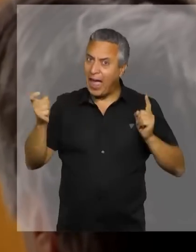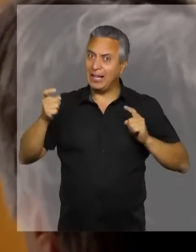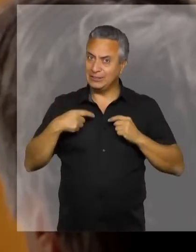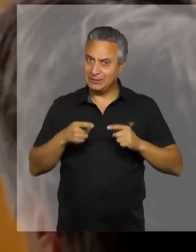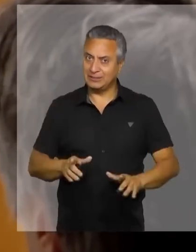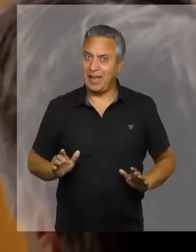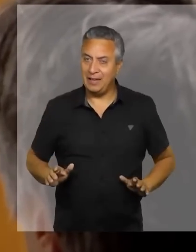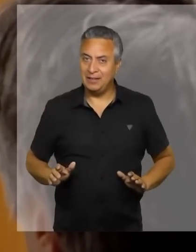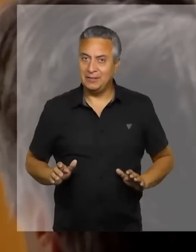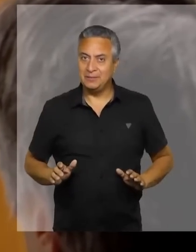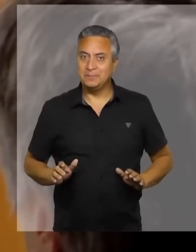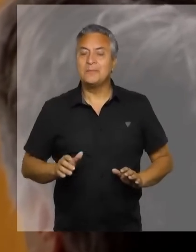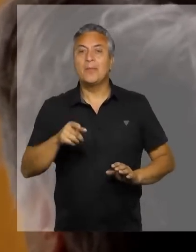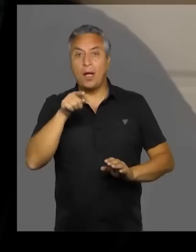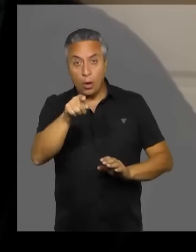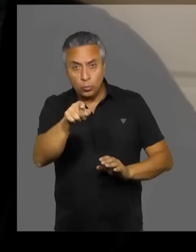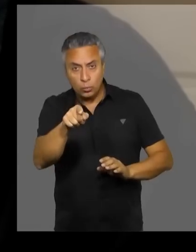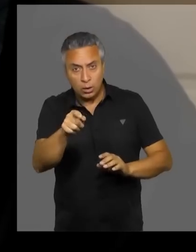¿Y usted está bien?